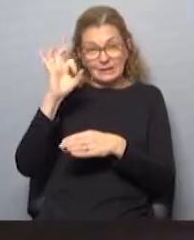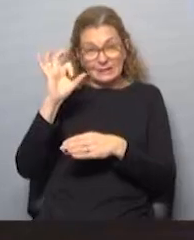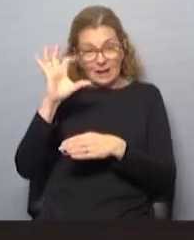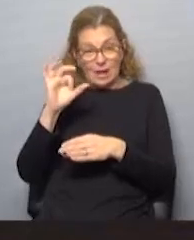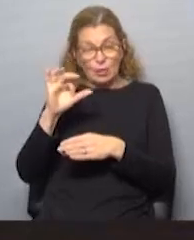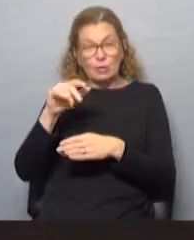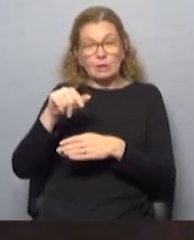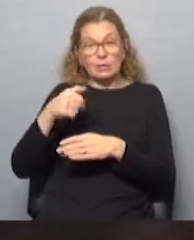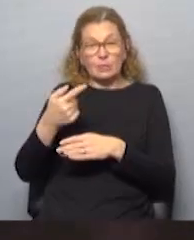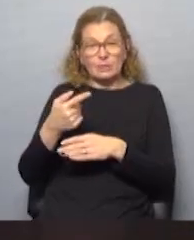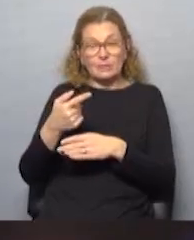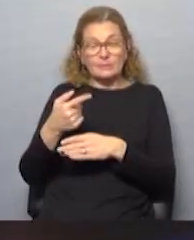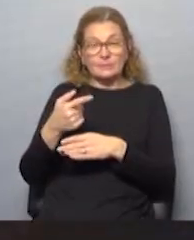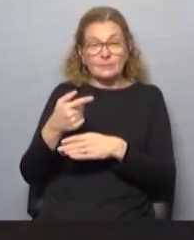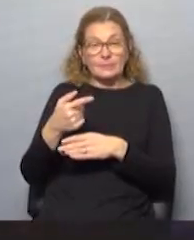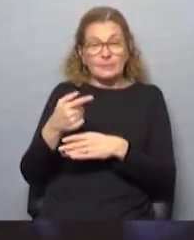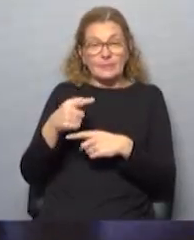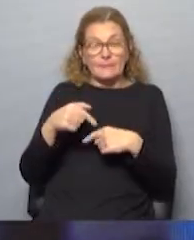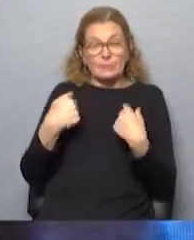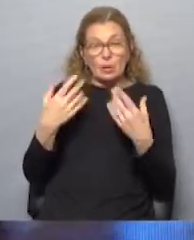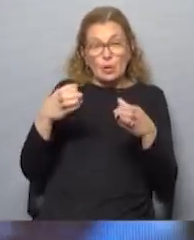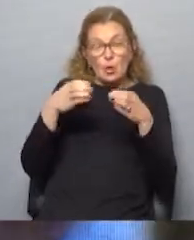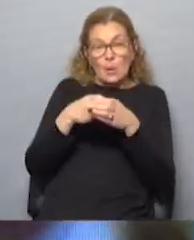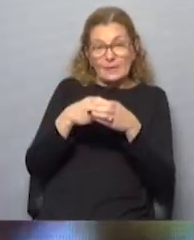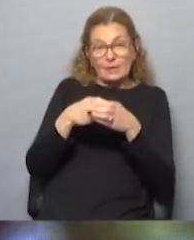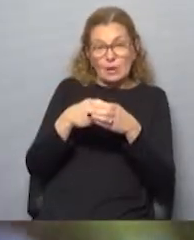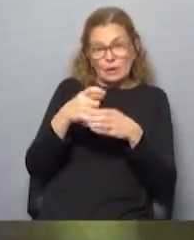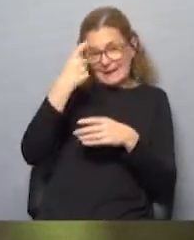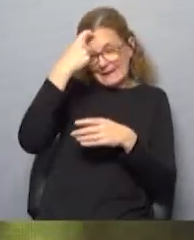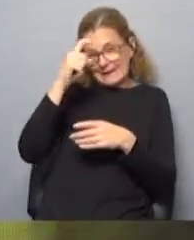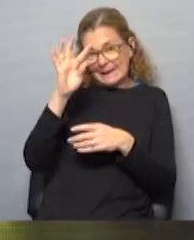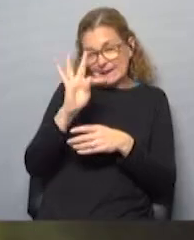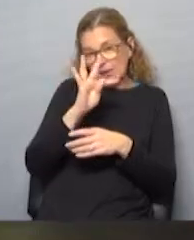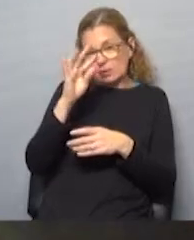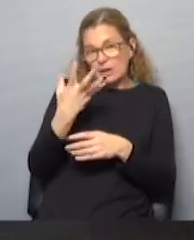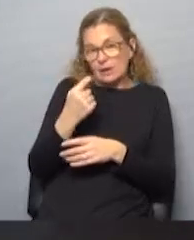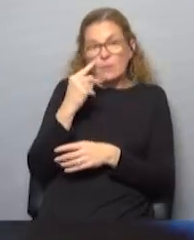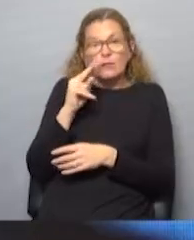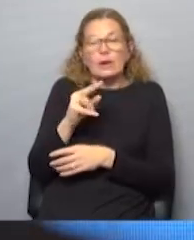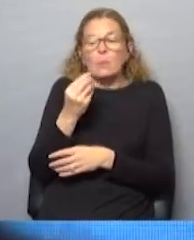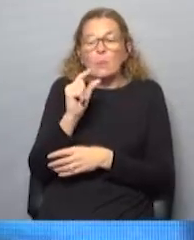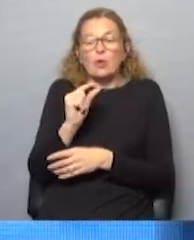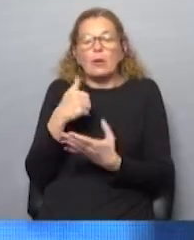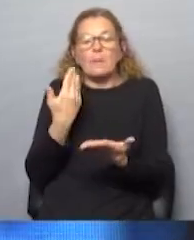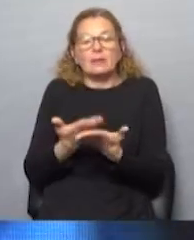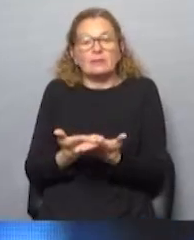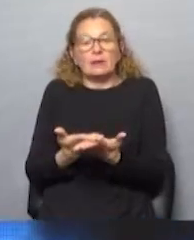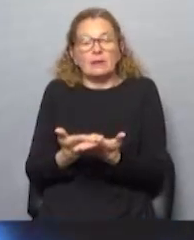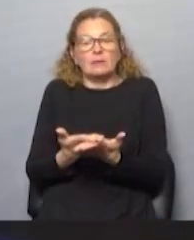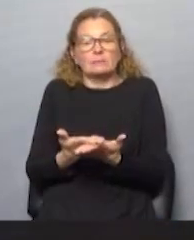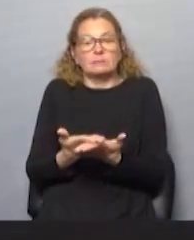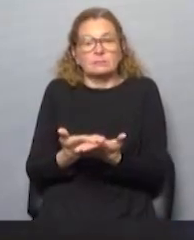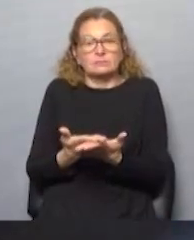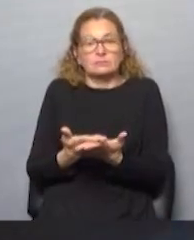decir todavía en la órbita de la comisión de ciencia y tecnología pero bueno queremos ver un poco qué es lo que plantea yo tanto